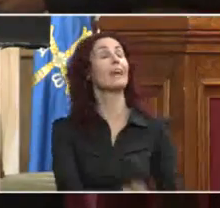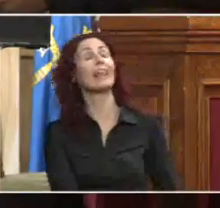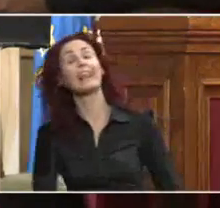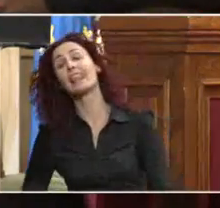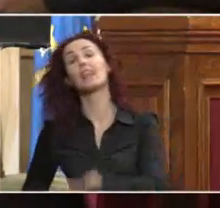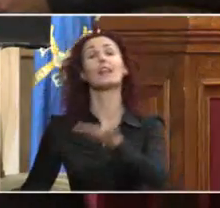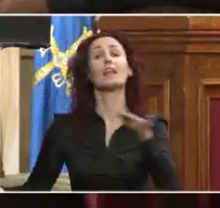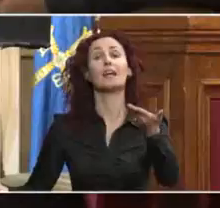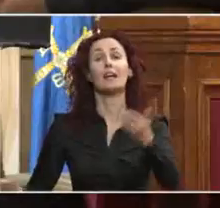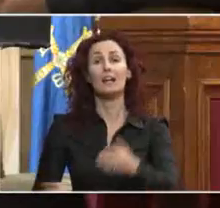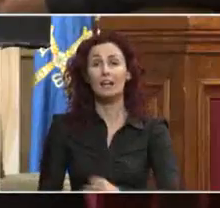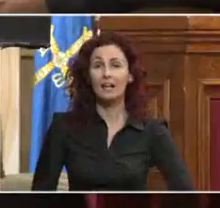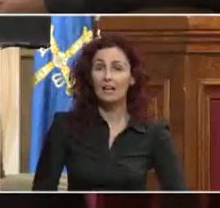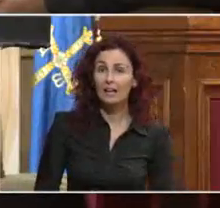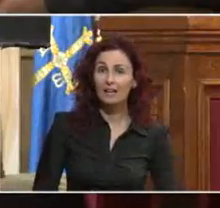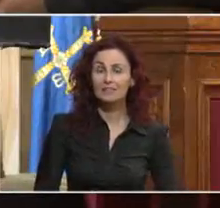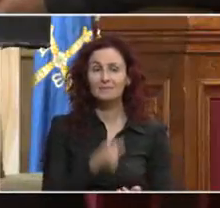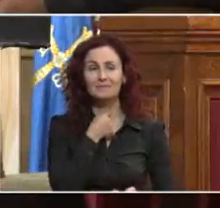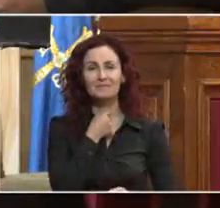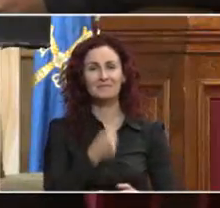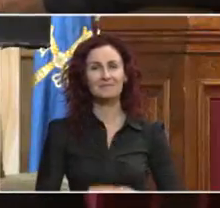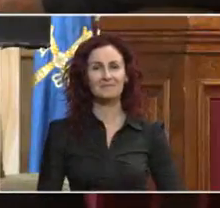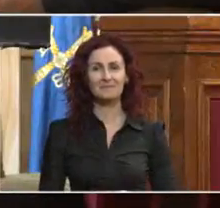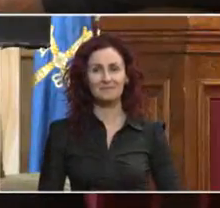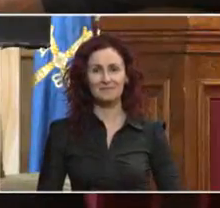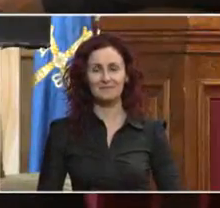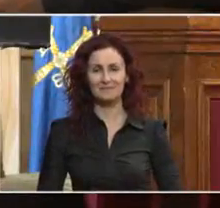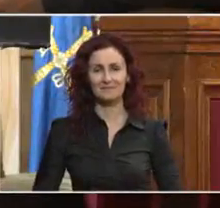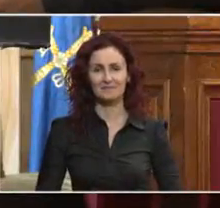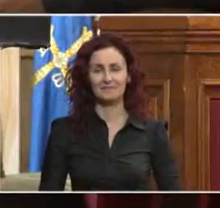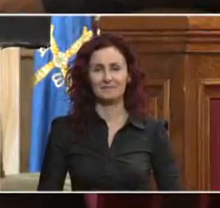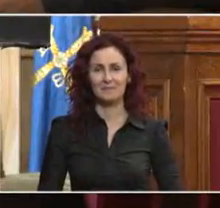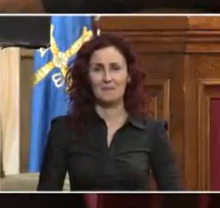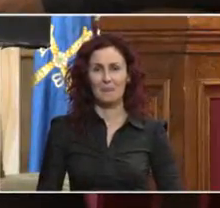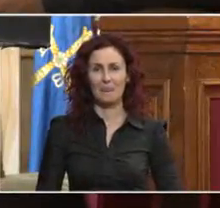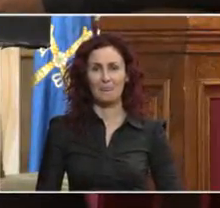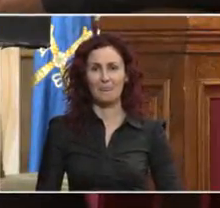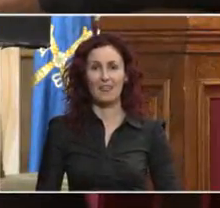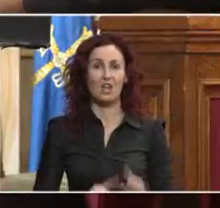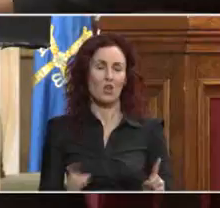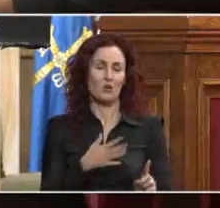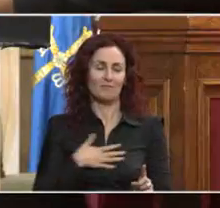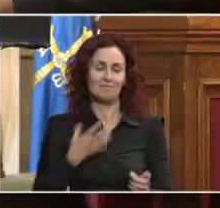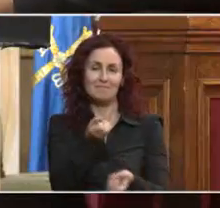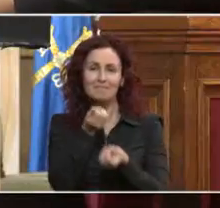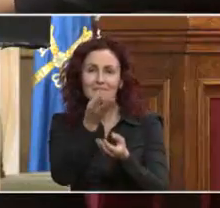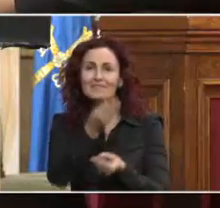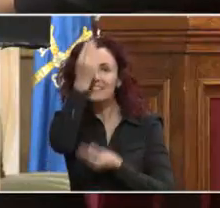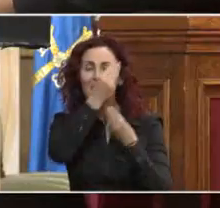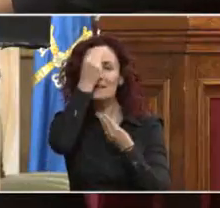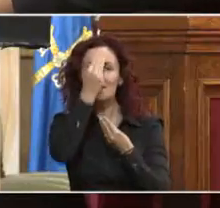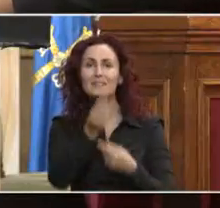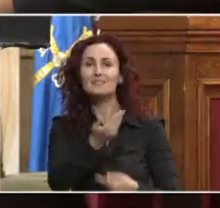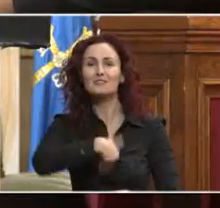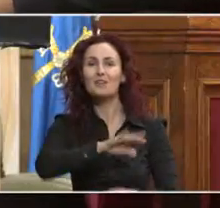Sí. No, ante todo quiero decir que creo que estamos todos